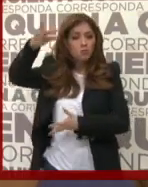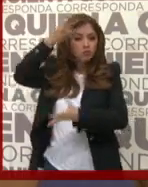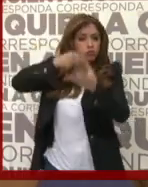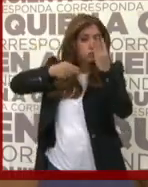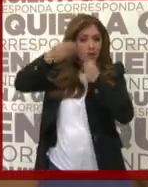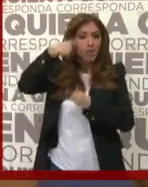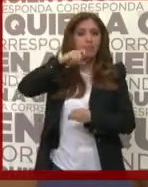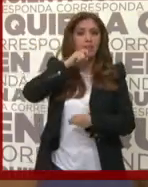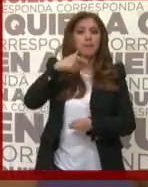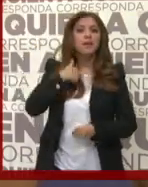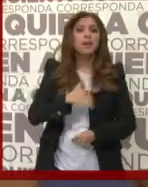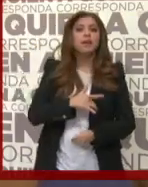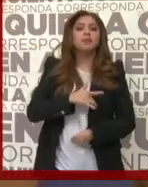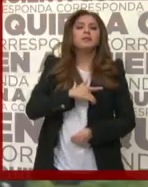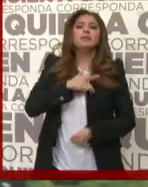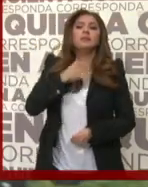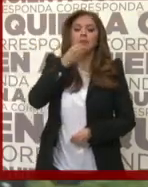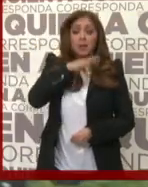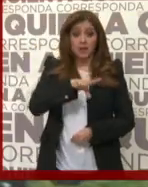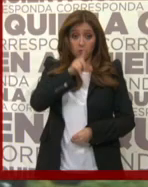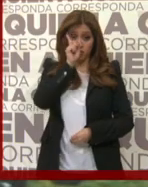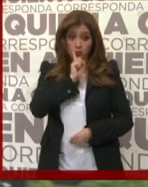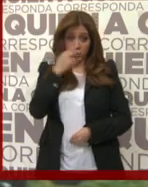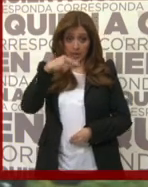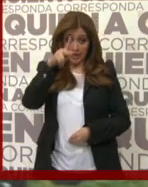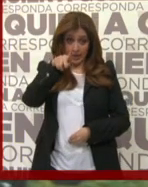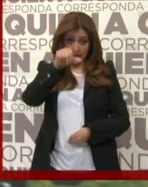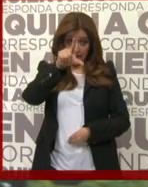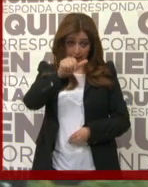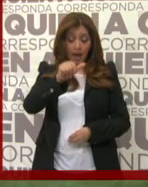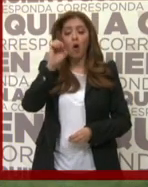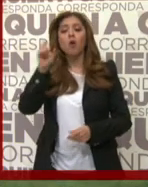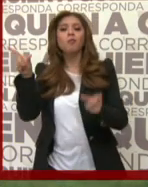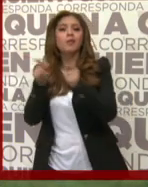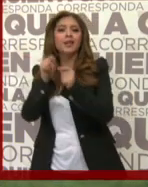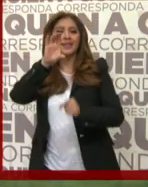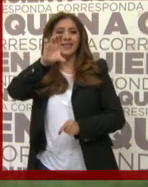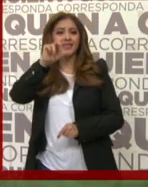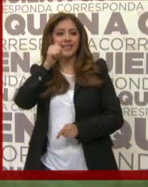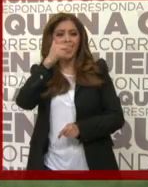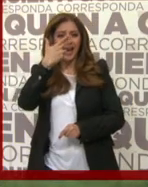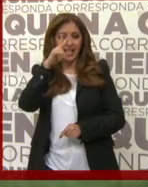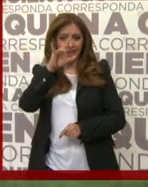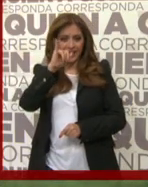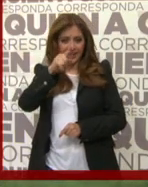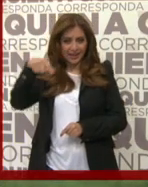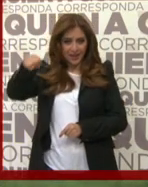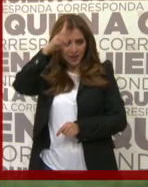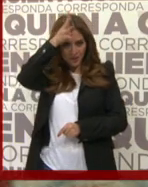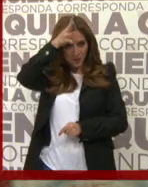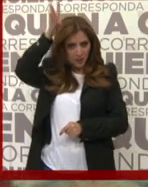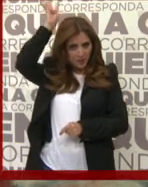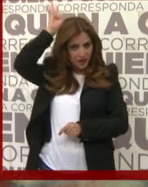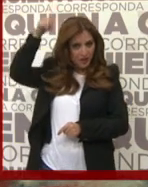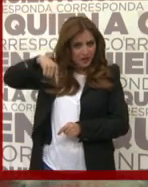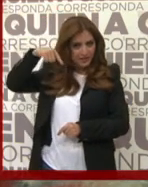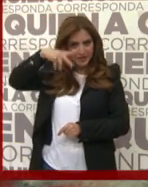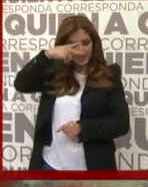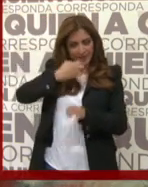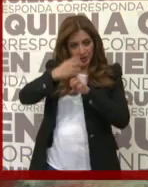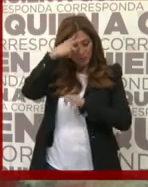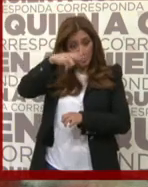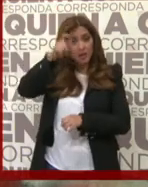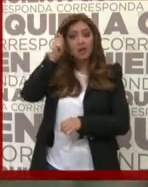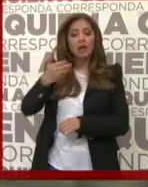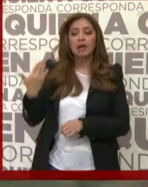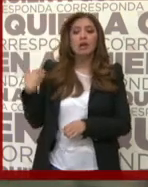sentimental, también llegamos a lo sentimental. Carla González, o Charlie, como la conocieron cariñosamente en los bomberos de Tultitlán, Estado de México, es